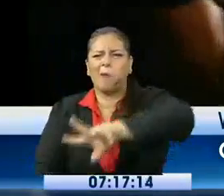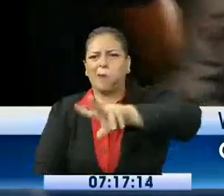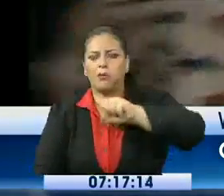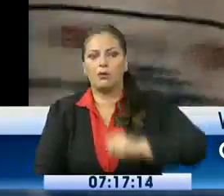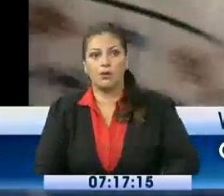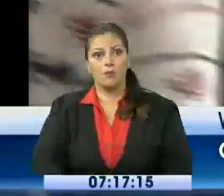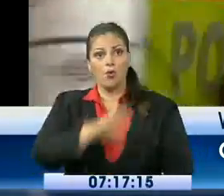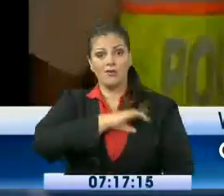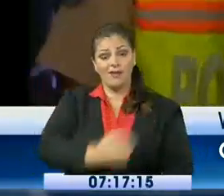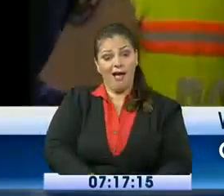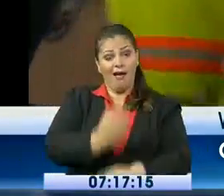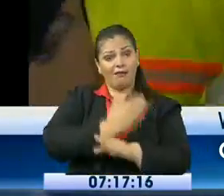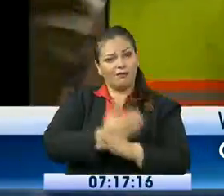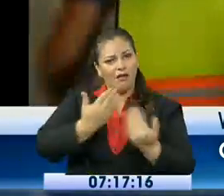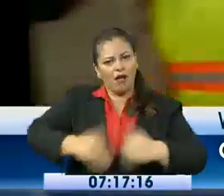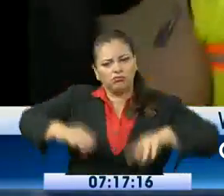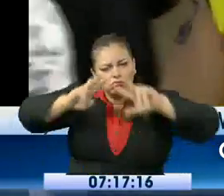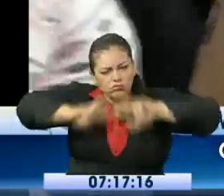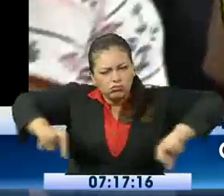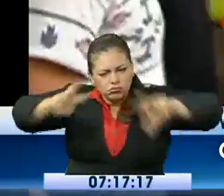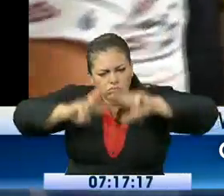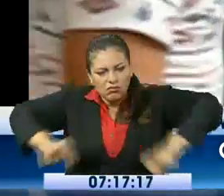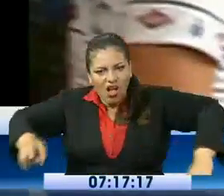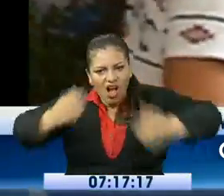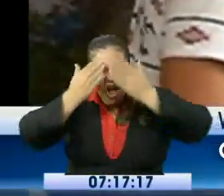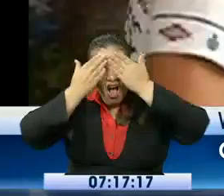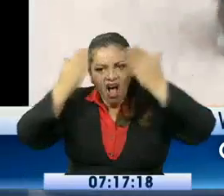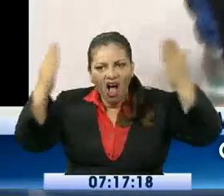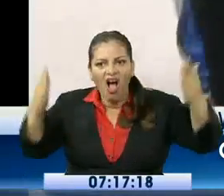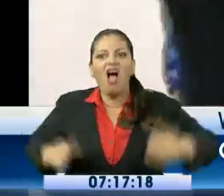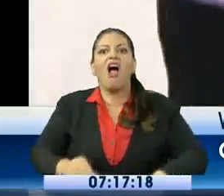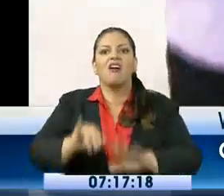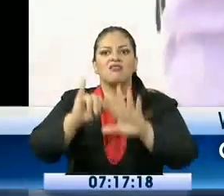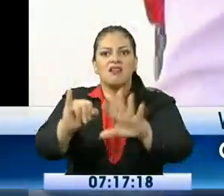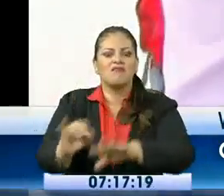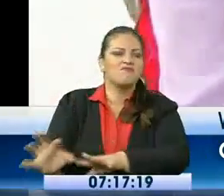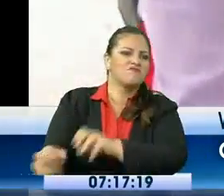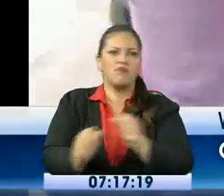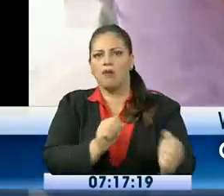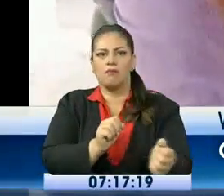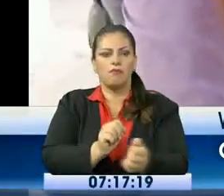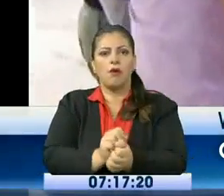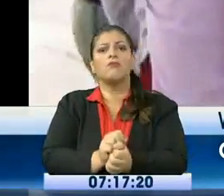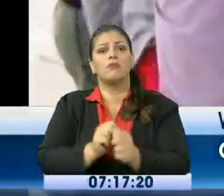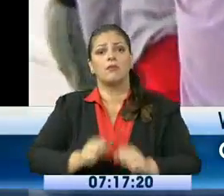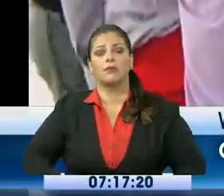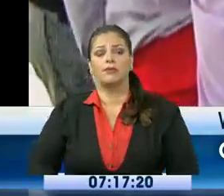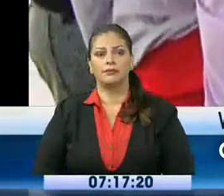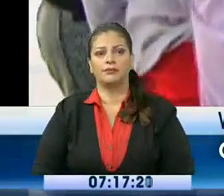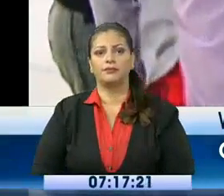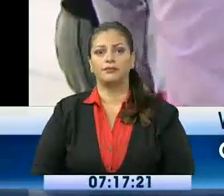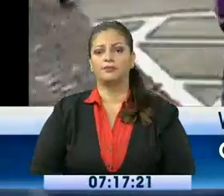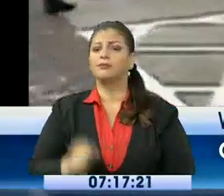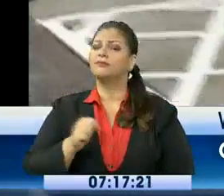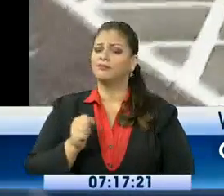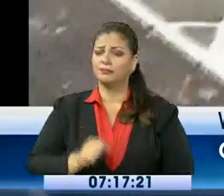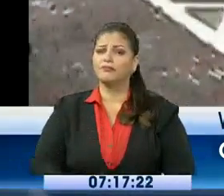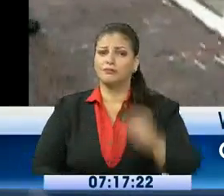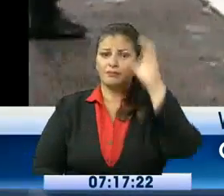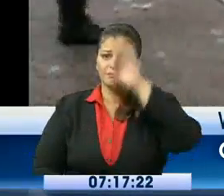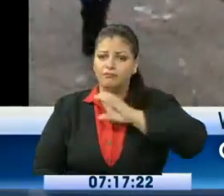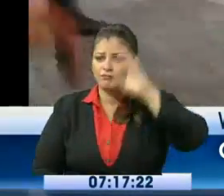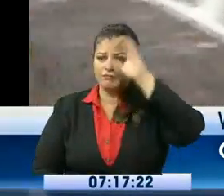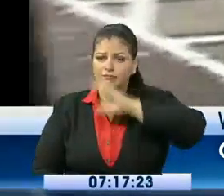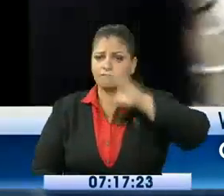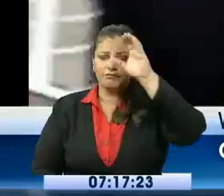investigaciones ejecutadas por agentes policiales de inteligencia de la CIPROBAC, los cuales les seguían la pista a los sujetos hoy